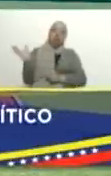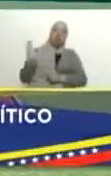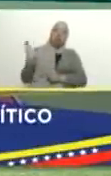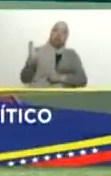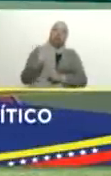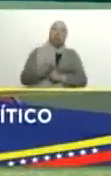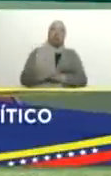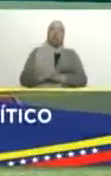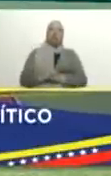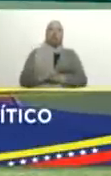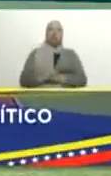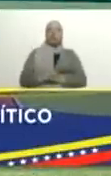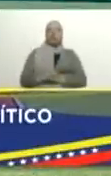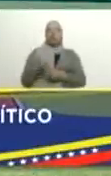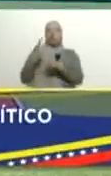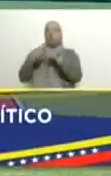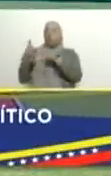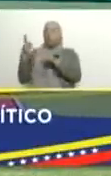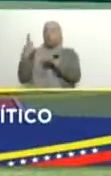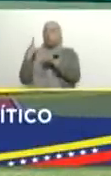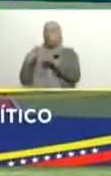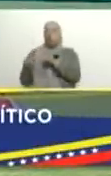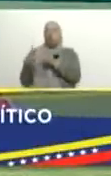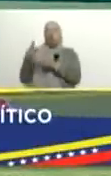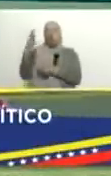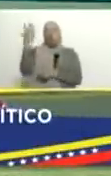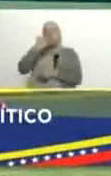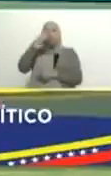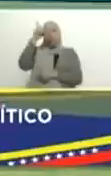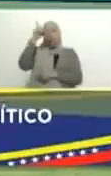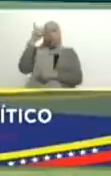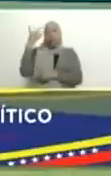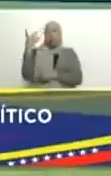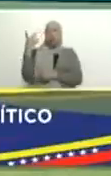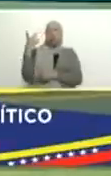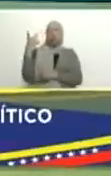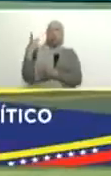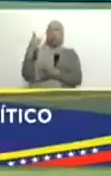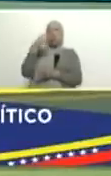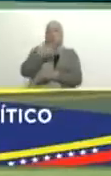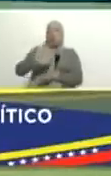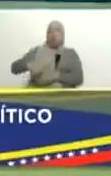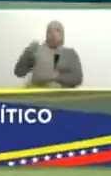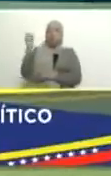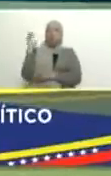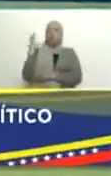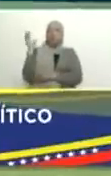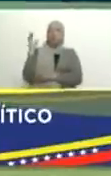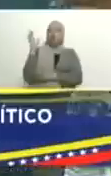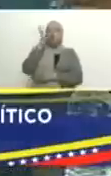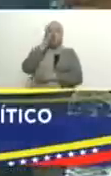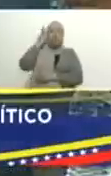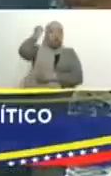Karina, Jorge, Delcy, Mervin, Alfred